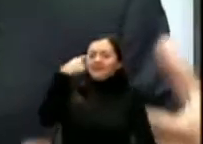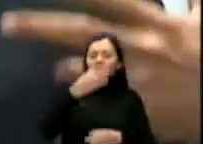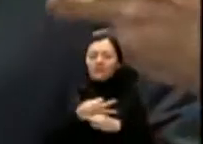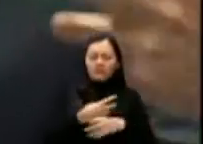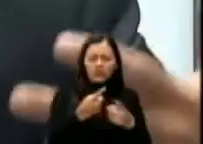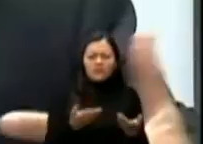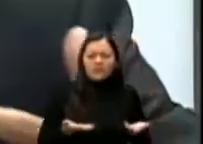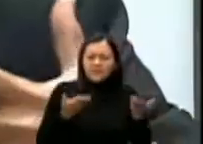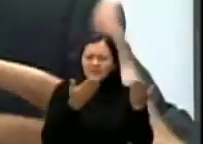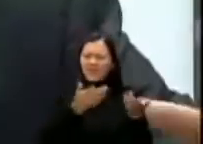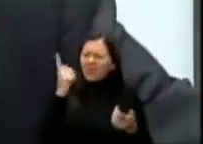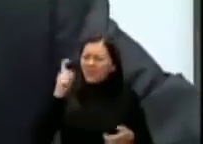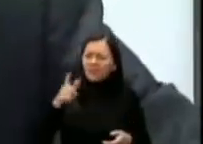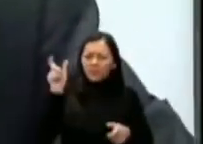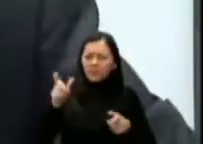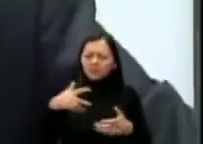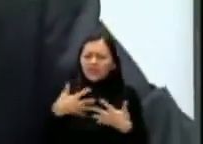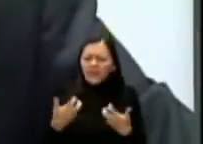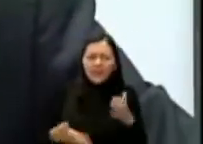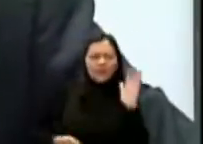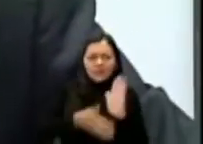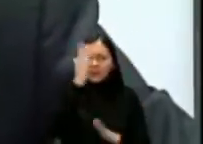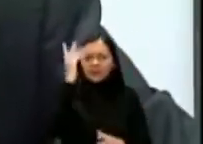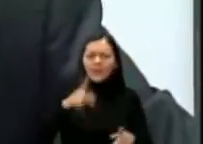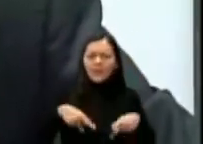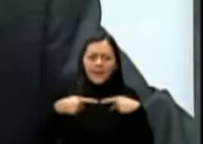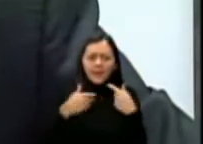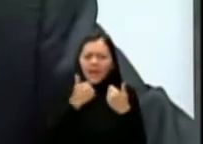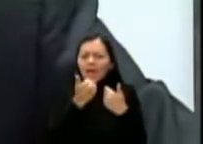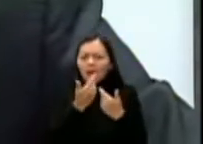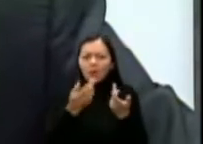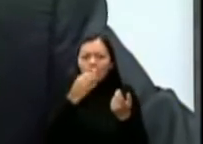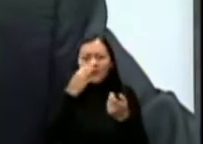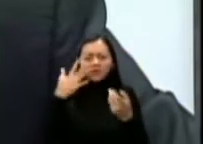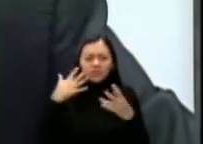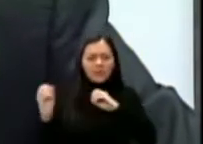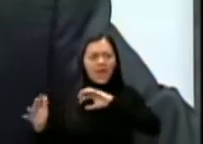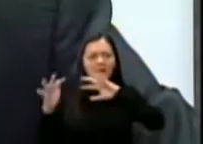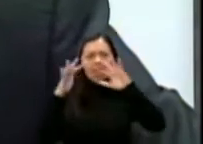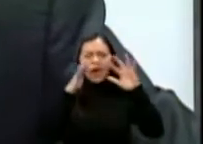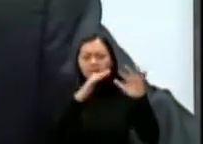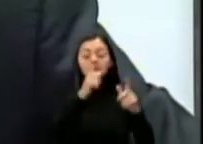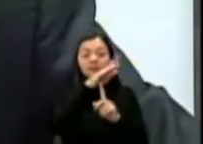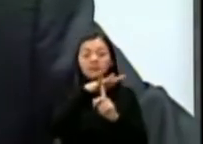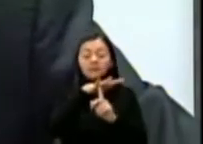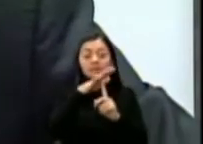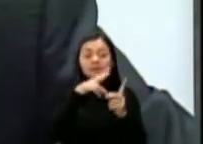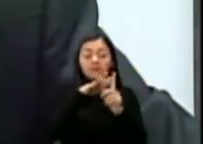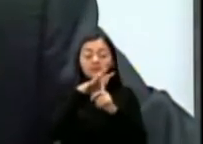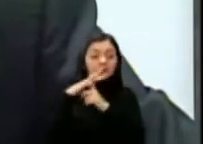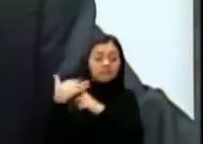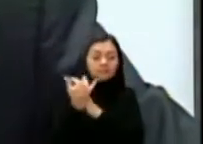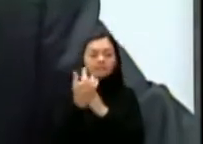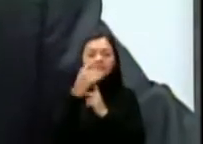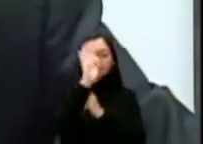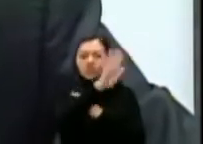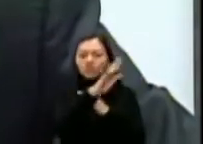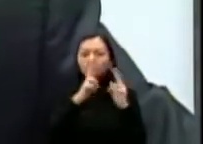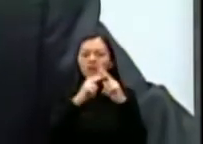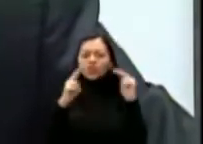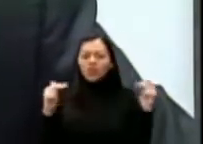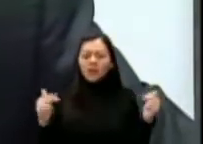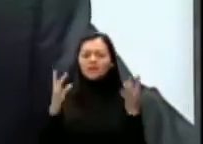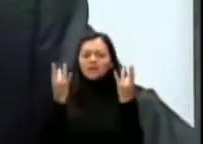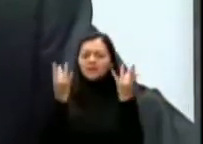gente quiera ir a vivir a la amazonía evidentemente son ecosistemas sensibles que tienen unas políticas públicas muy claras pero